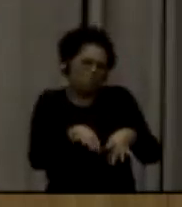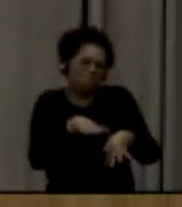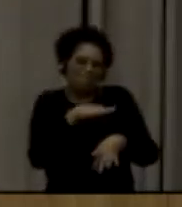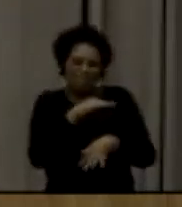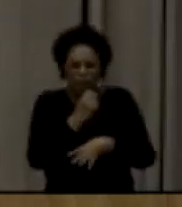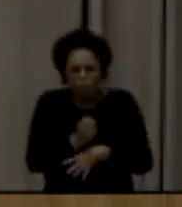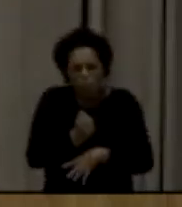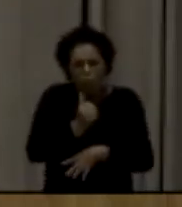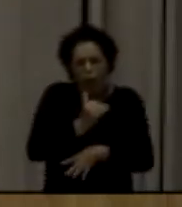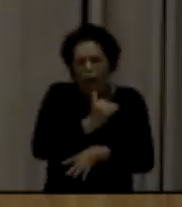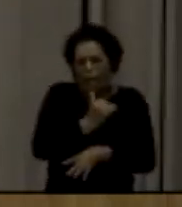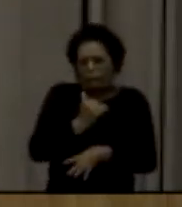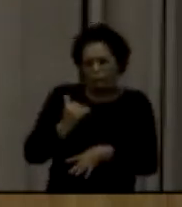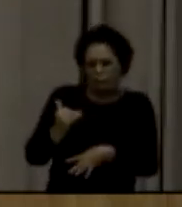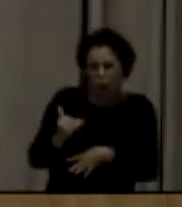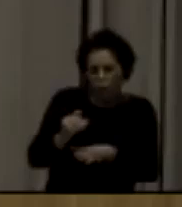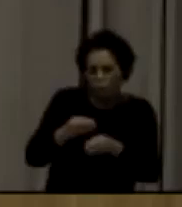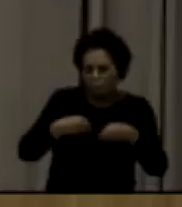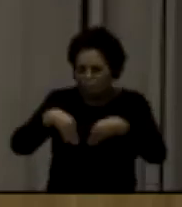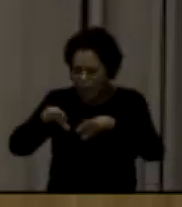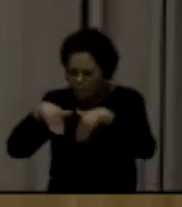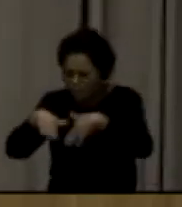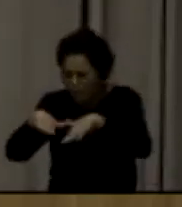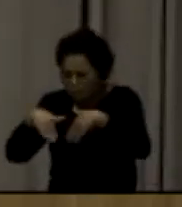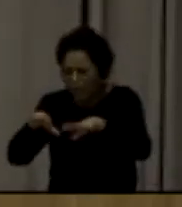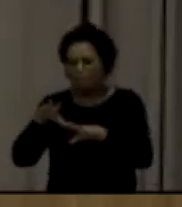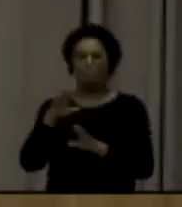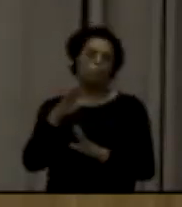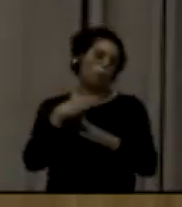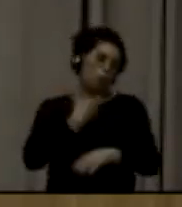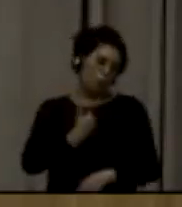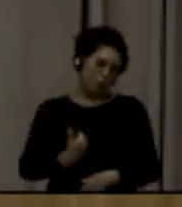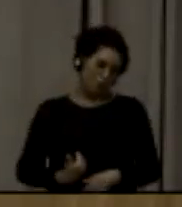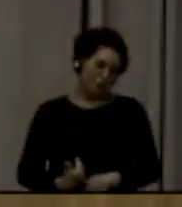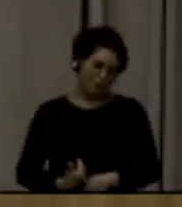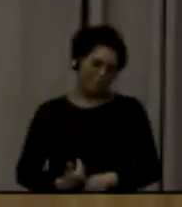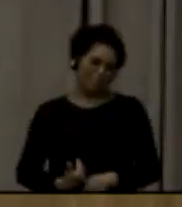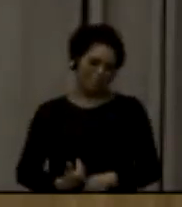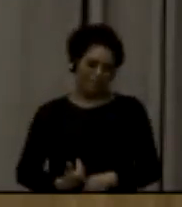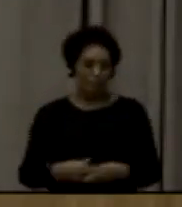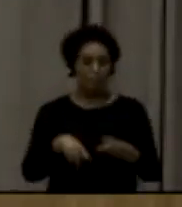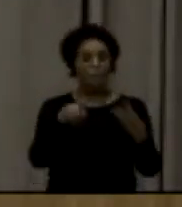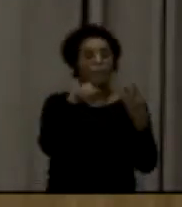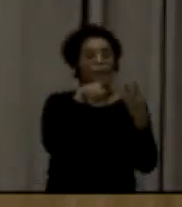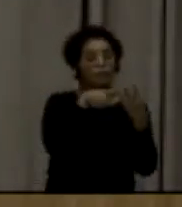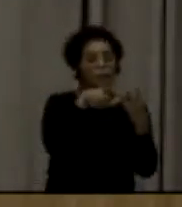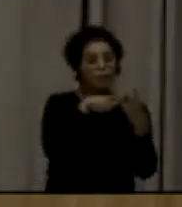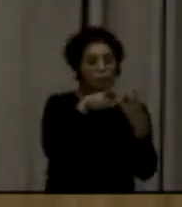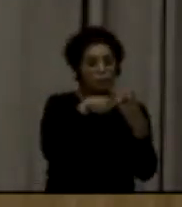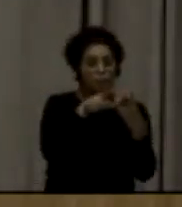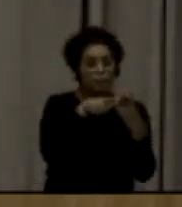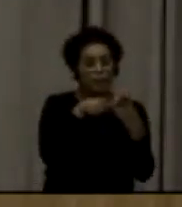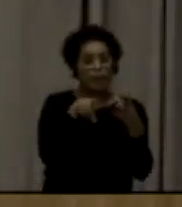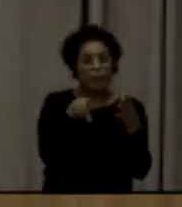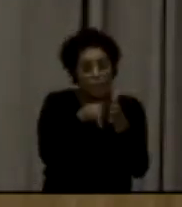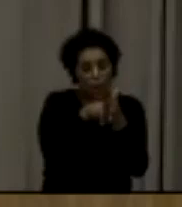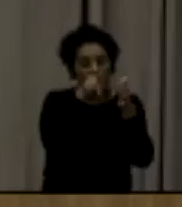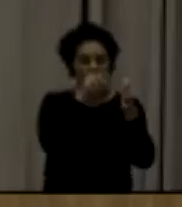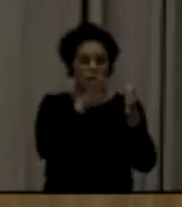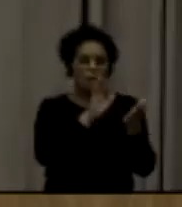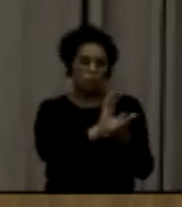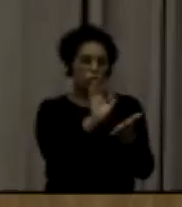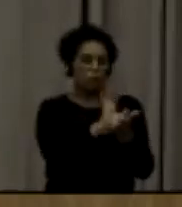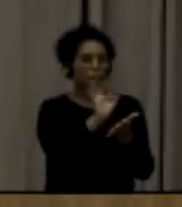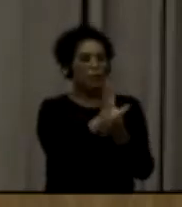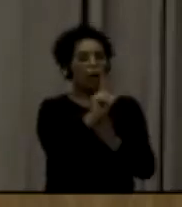terminan enviando al público el tercer aspecto es esto formaba parte de la apropiación de los recursos hay un tercer aspecto